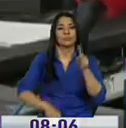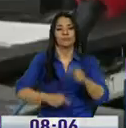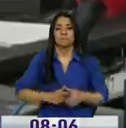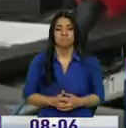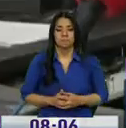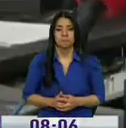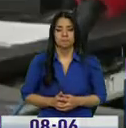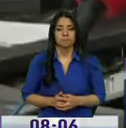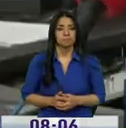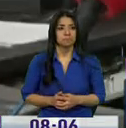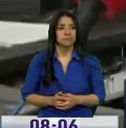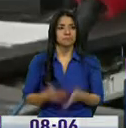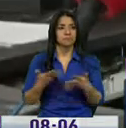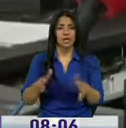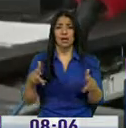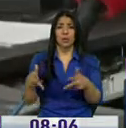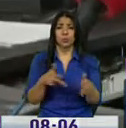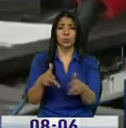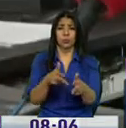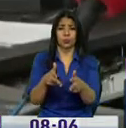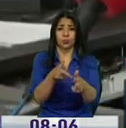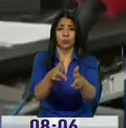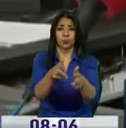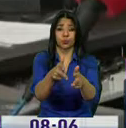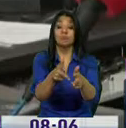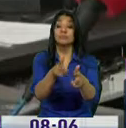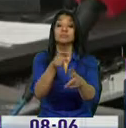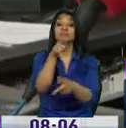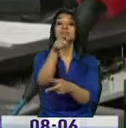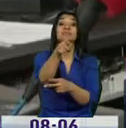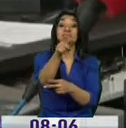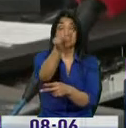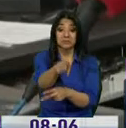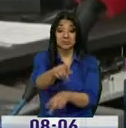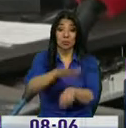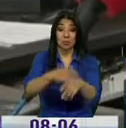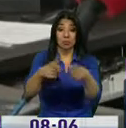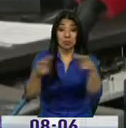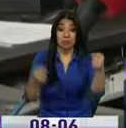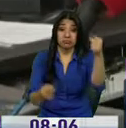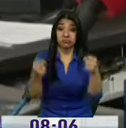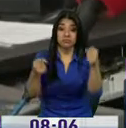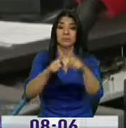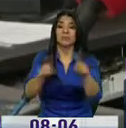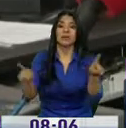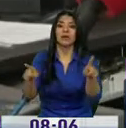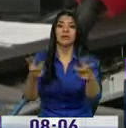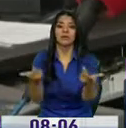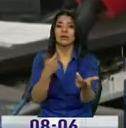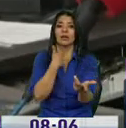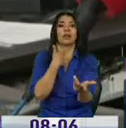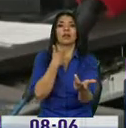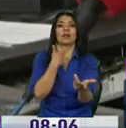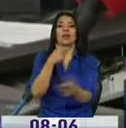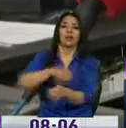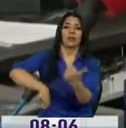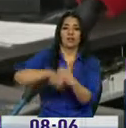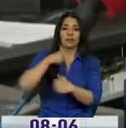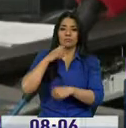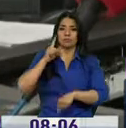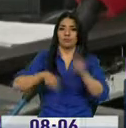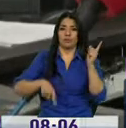La persecución de uniformados hacia el infractor y se volvió de los infractores hacia los